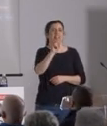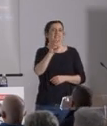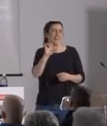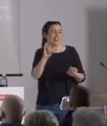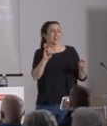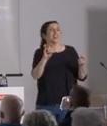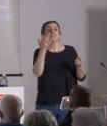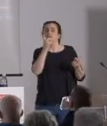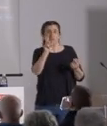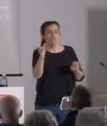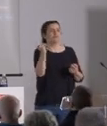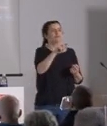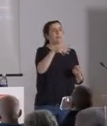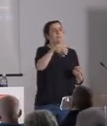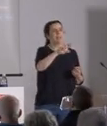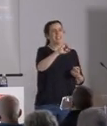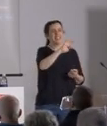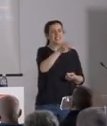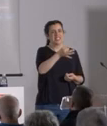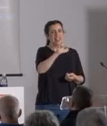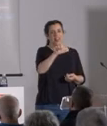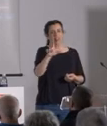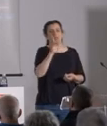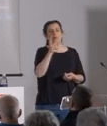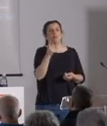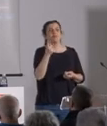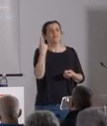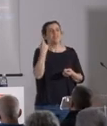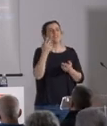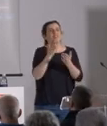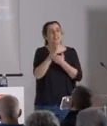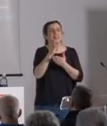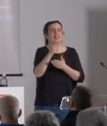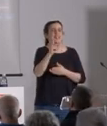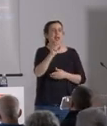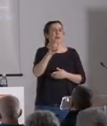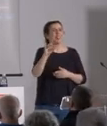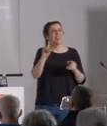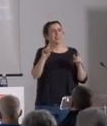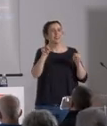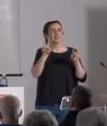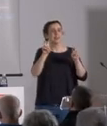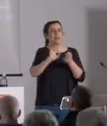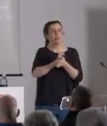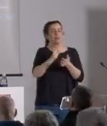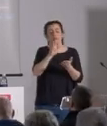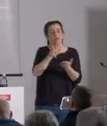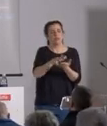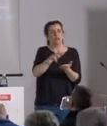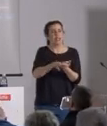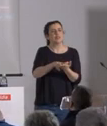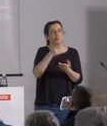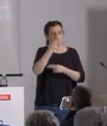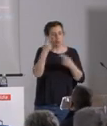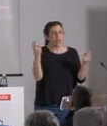Meritxell, porque se ha quedado pendiente la intervención de David de explicar el tema de las hipotecas públicas. Y como yo